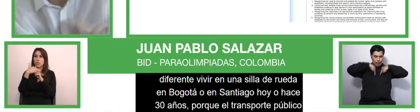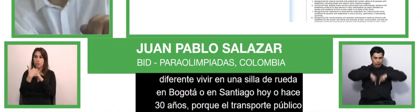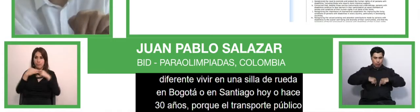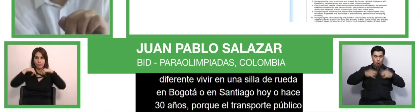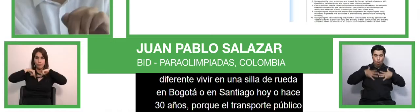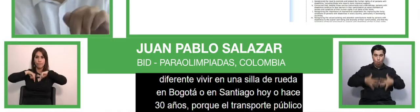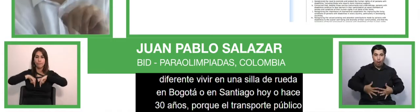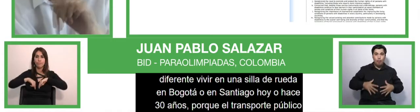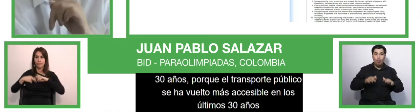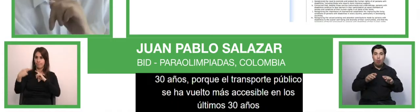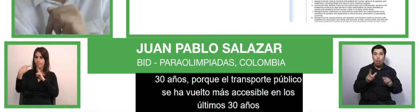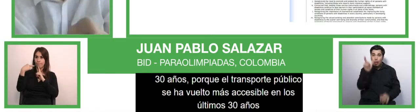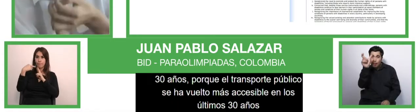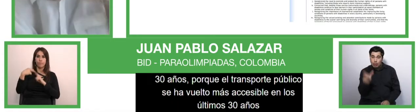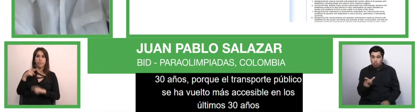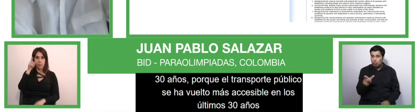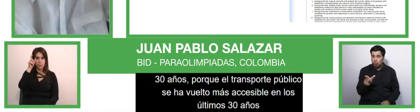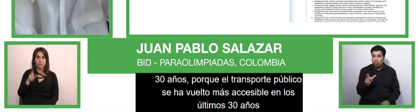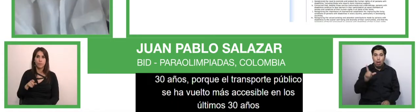es la misma, pero